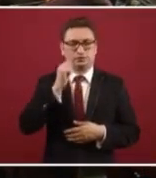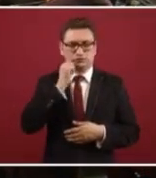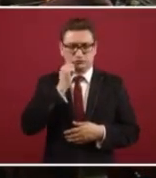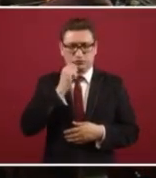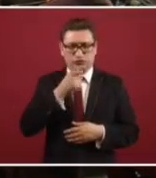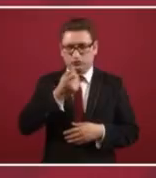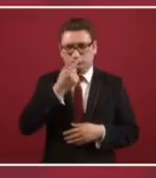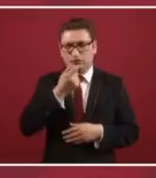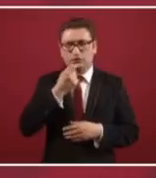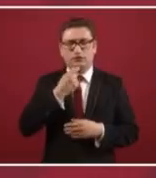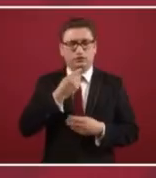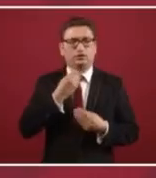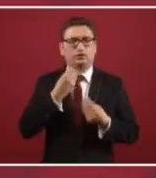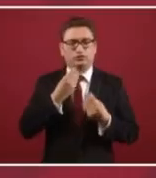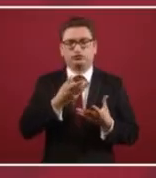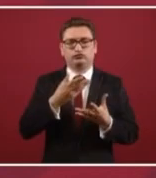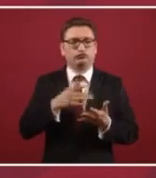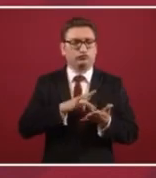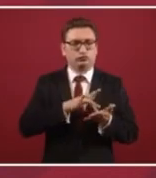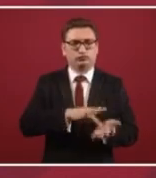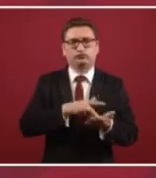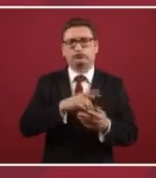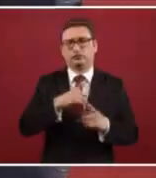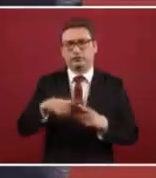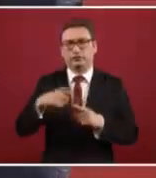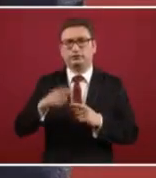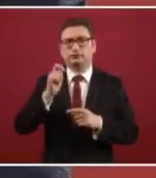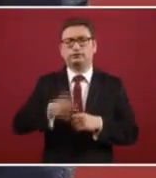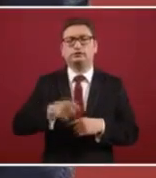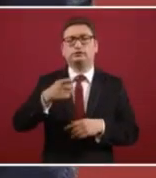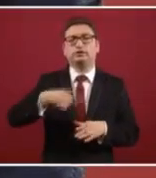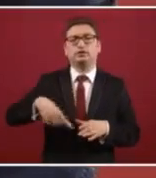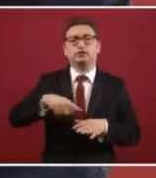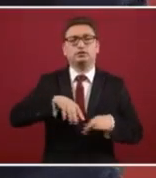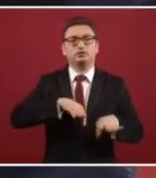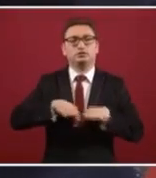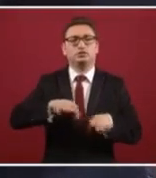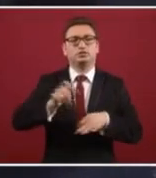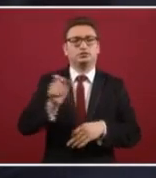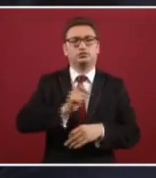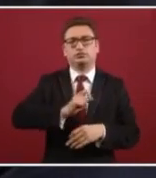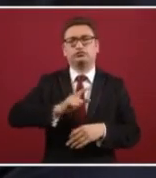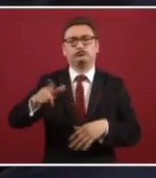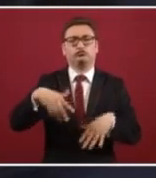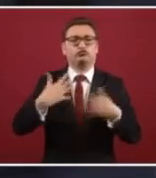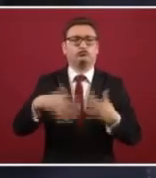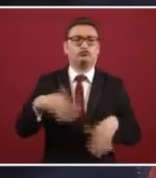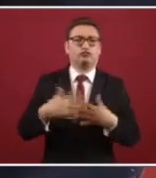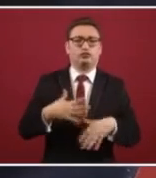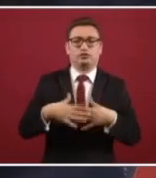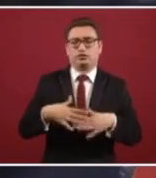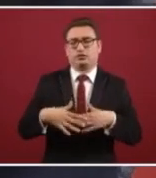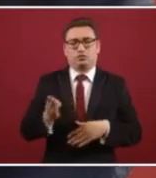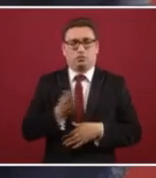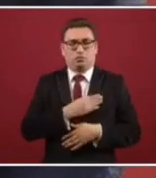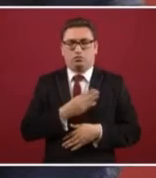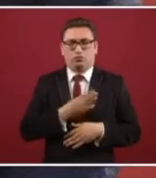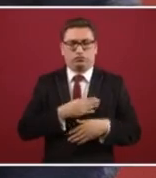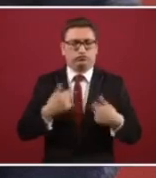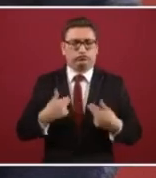medicina es una profesión eminentemente humanitaria